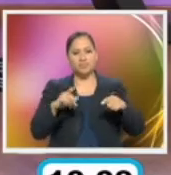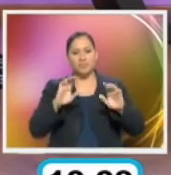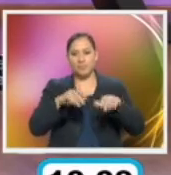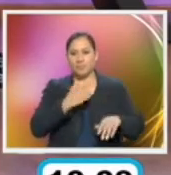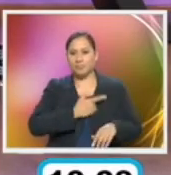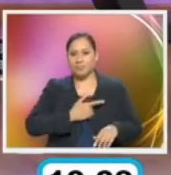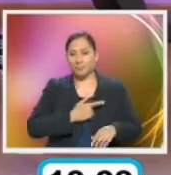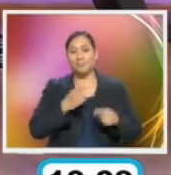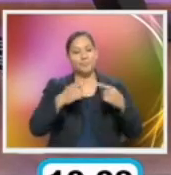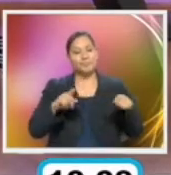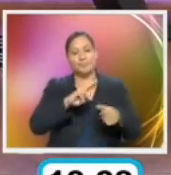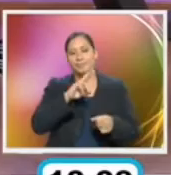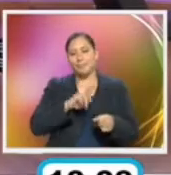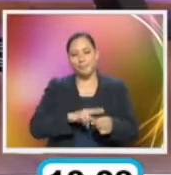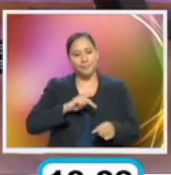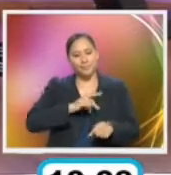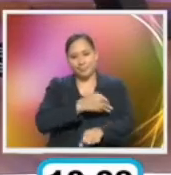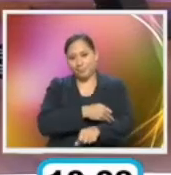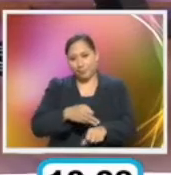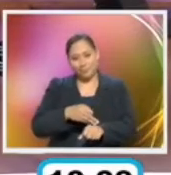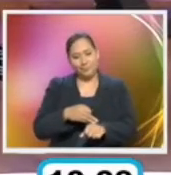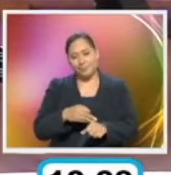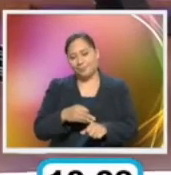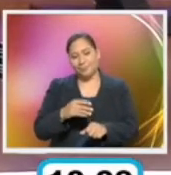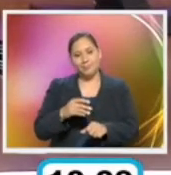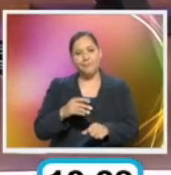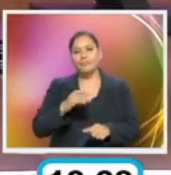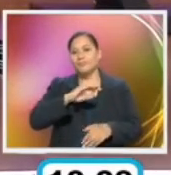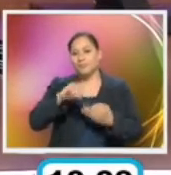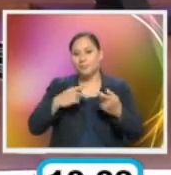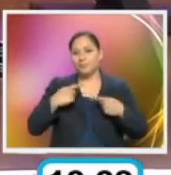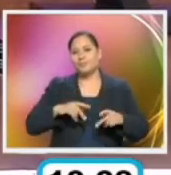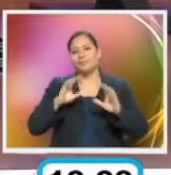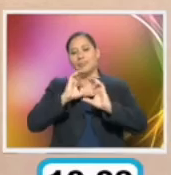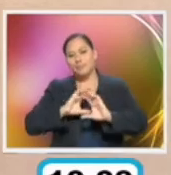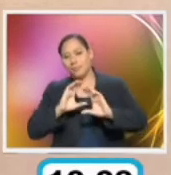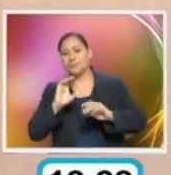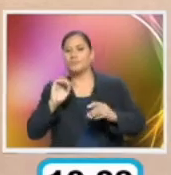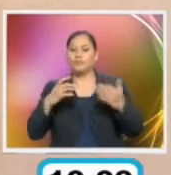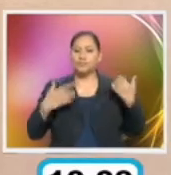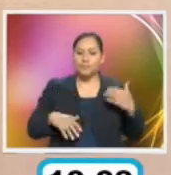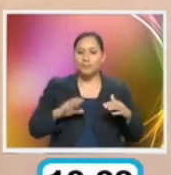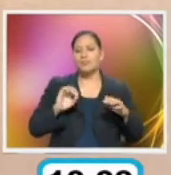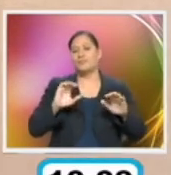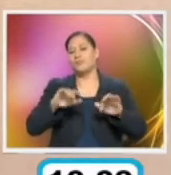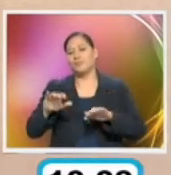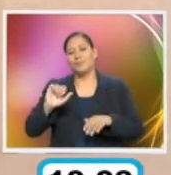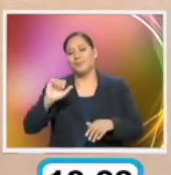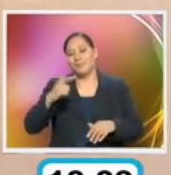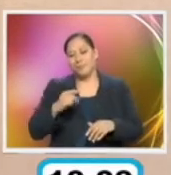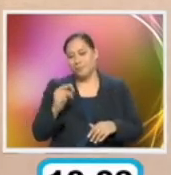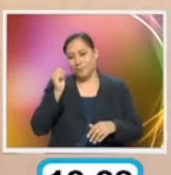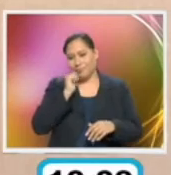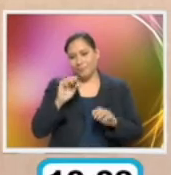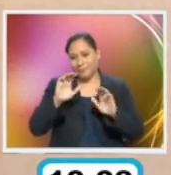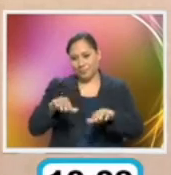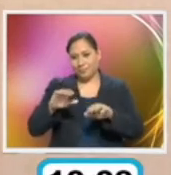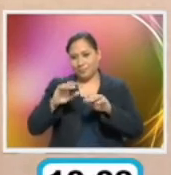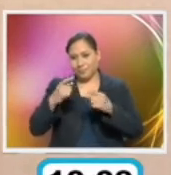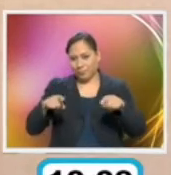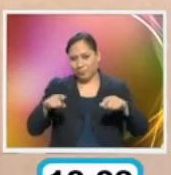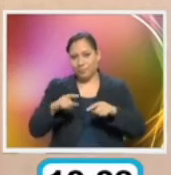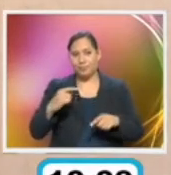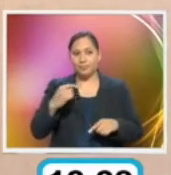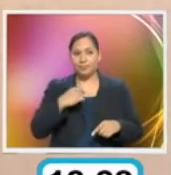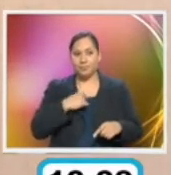Pues la música es algo muy natural en mi familia. Todo el mundo canta o toca o hace algo. Sí. Pero digamos que yo ya